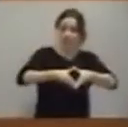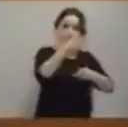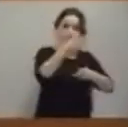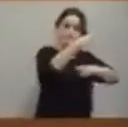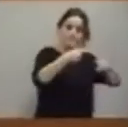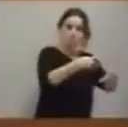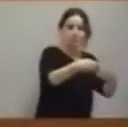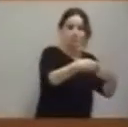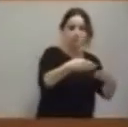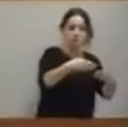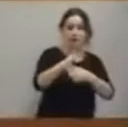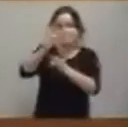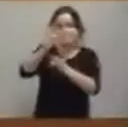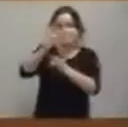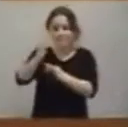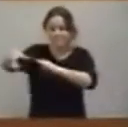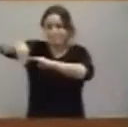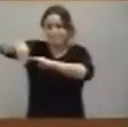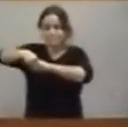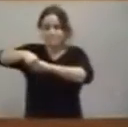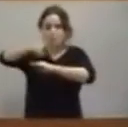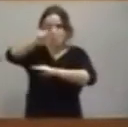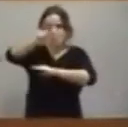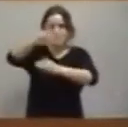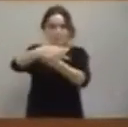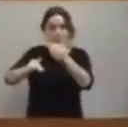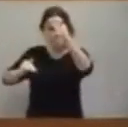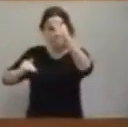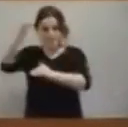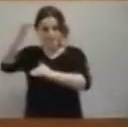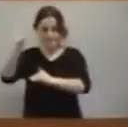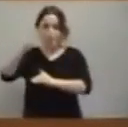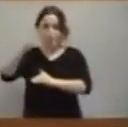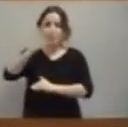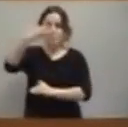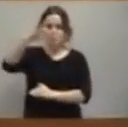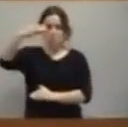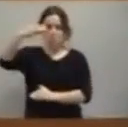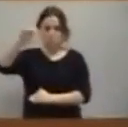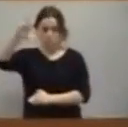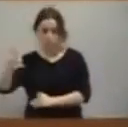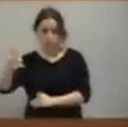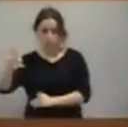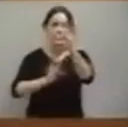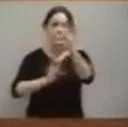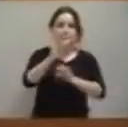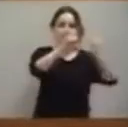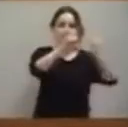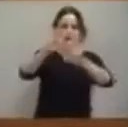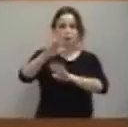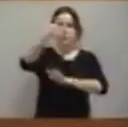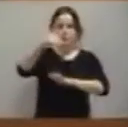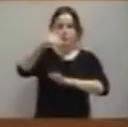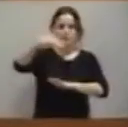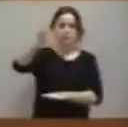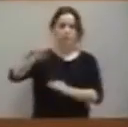los 671.189 de bobes, y no añado los más de 600.000 metros cuadrados